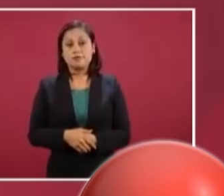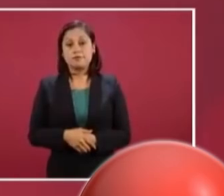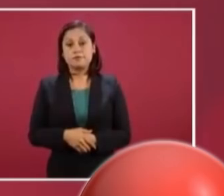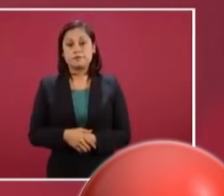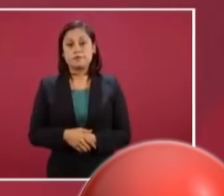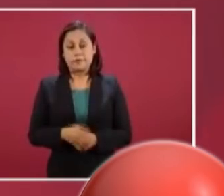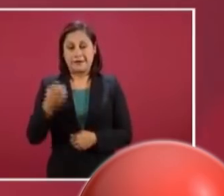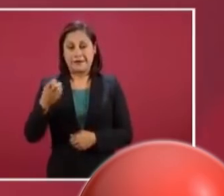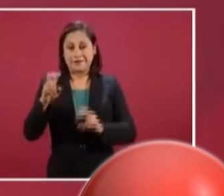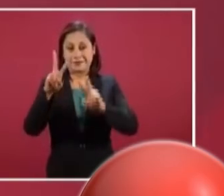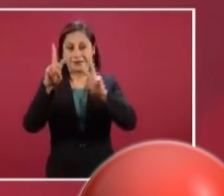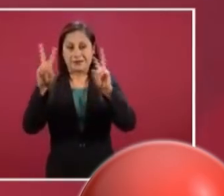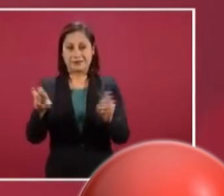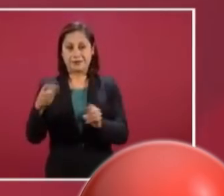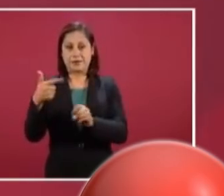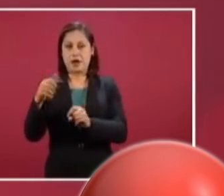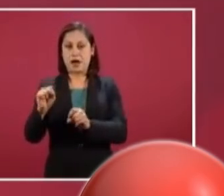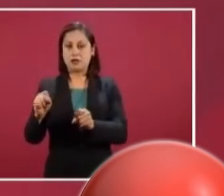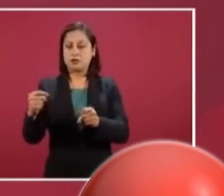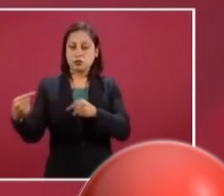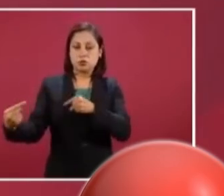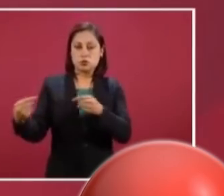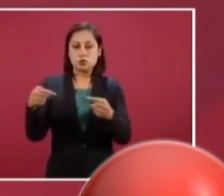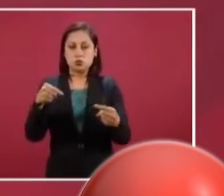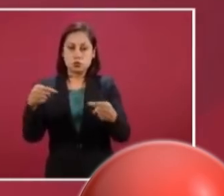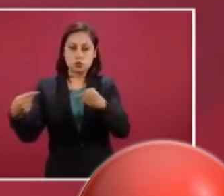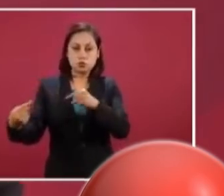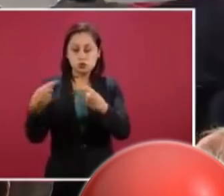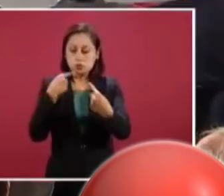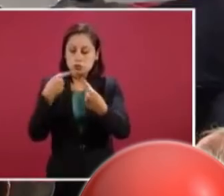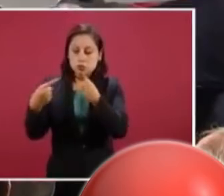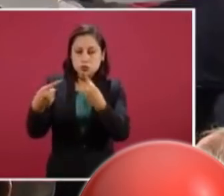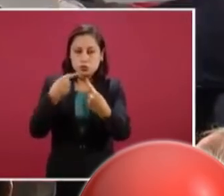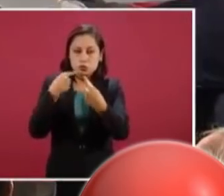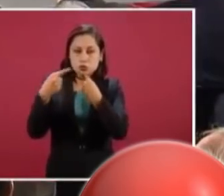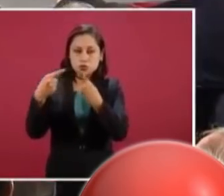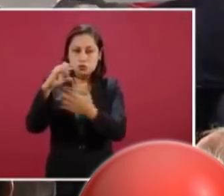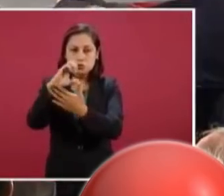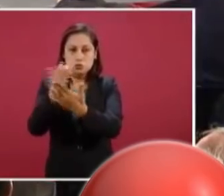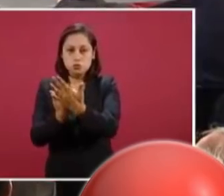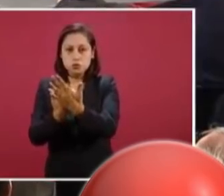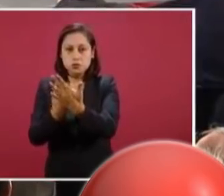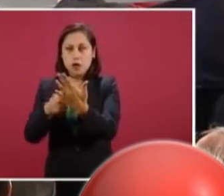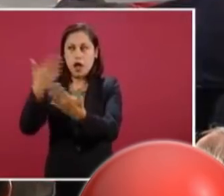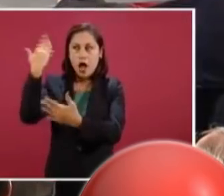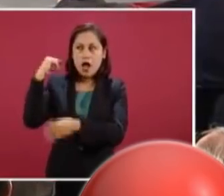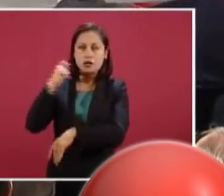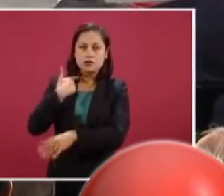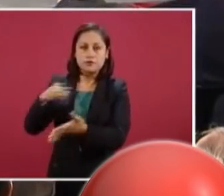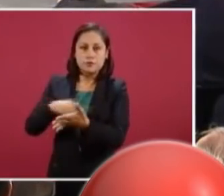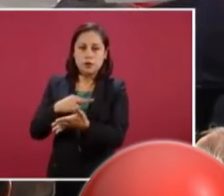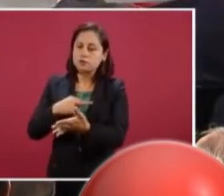controversia, se mantuvieron vigentes los contratos y al mismo tiempo